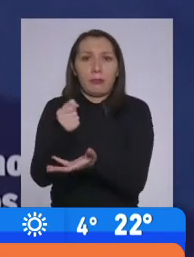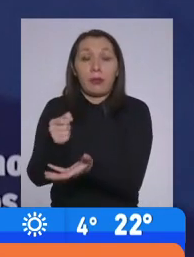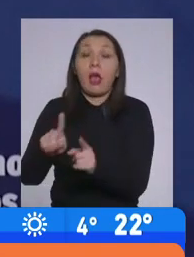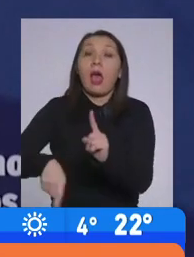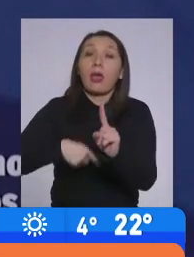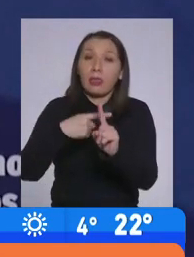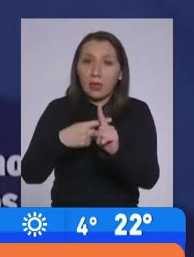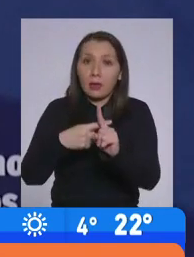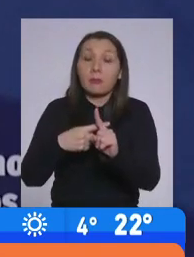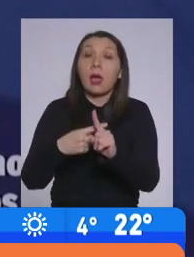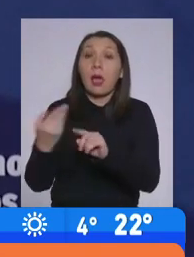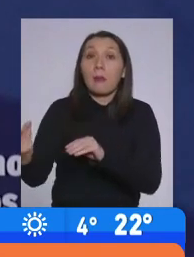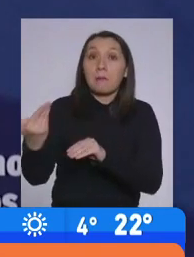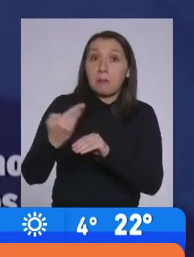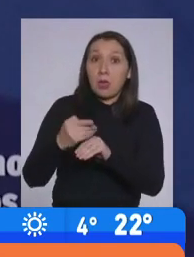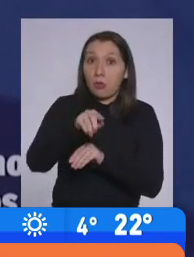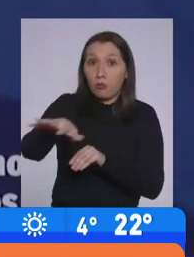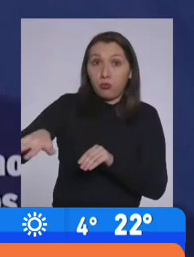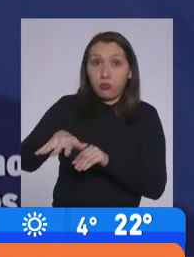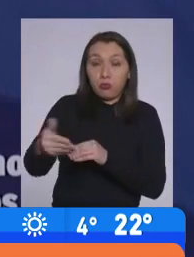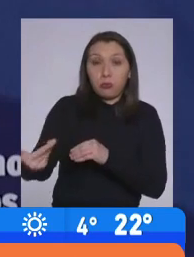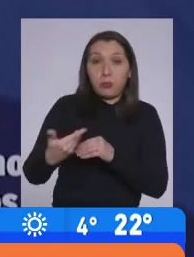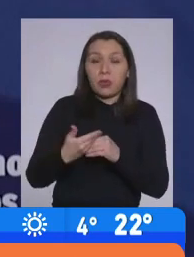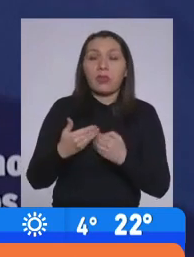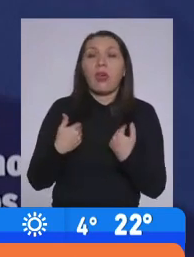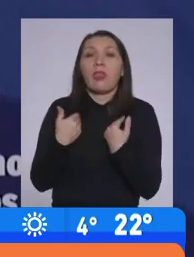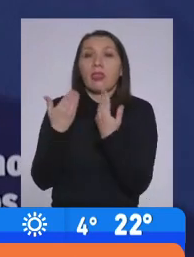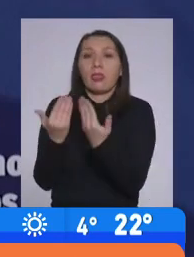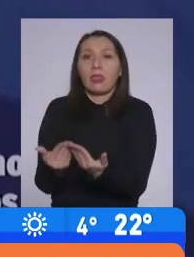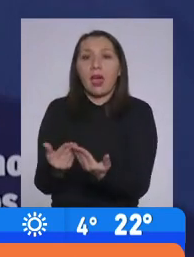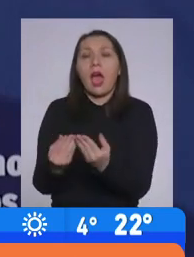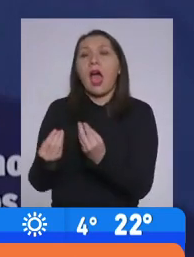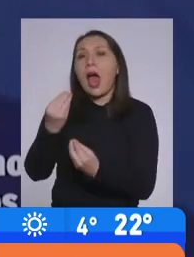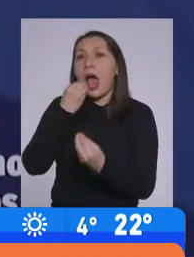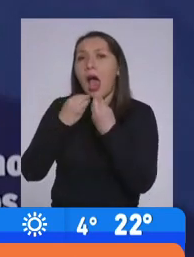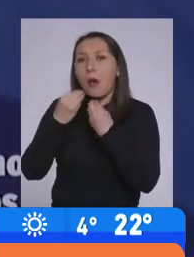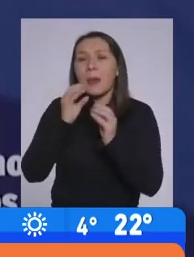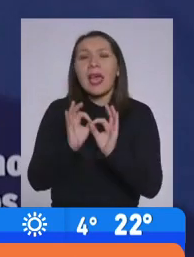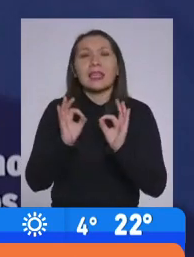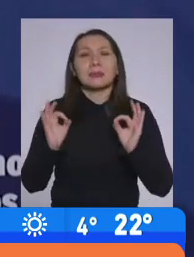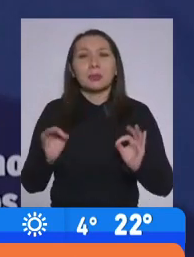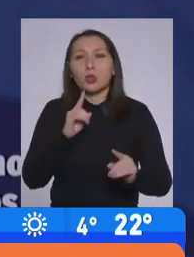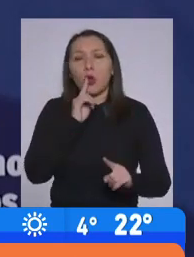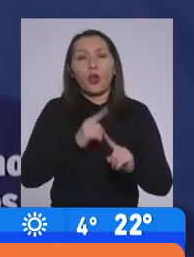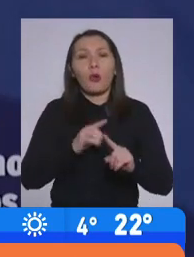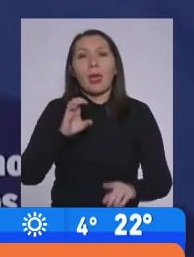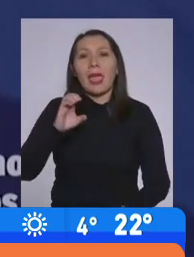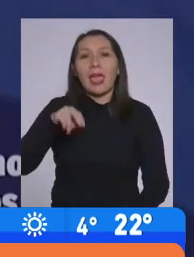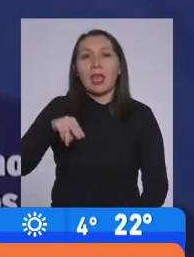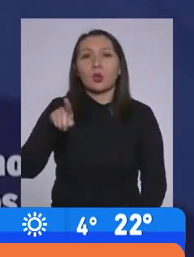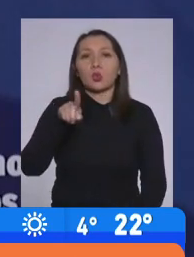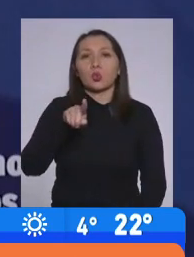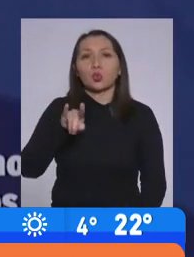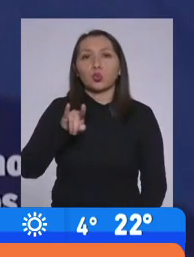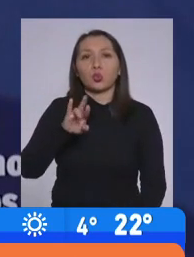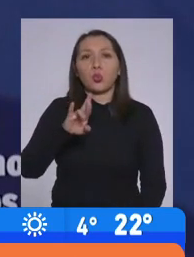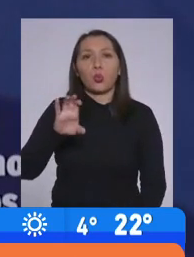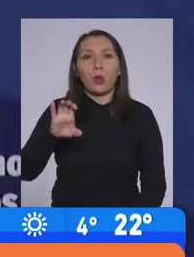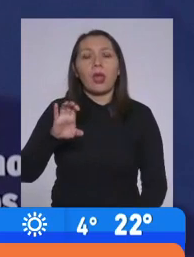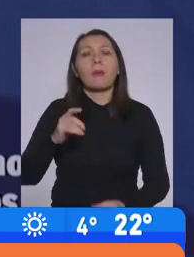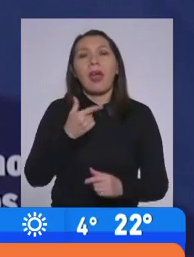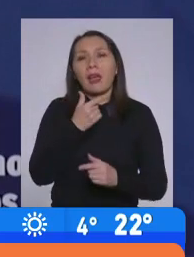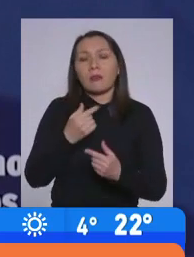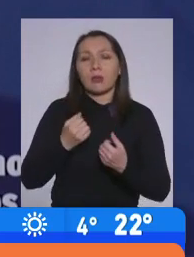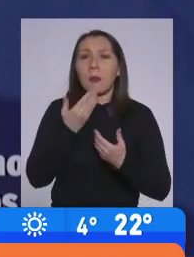agregado a petición de ellos mismos la entrega de un alimento especial se llama en sur para facilitar su